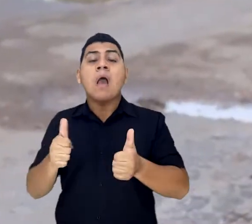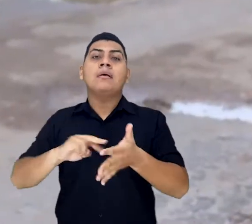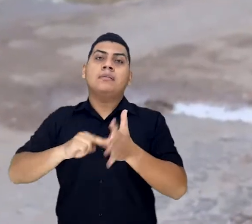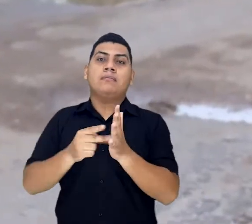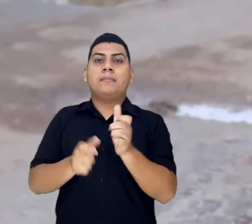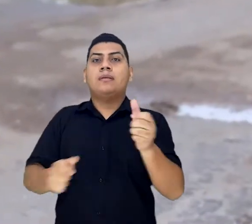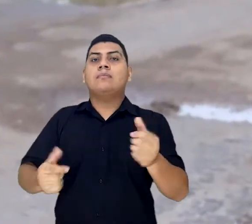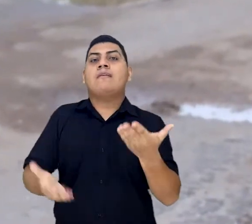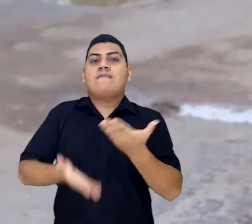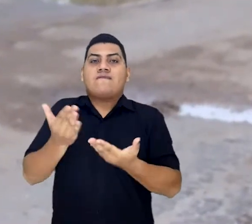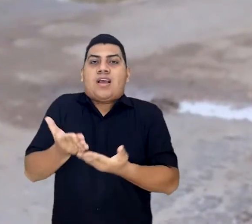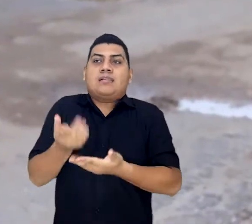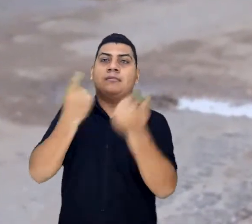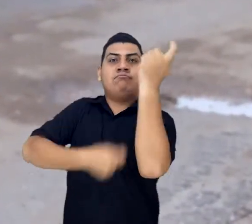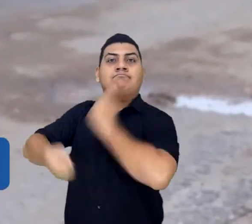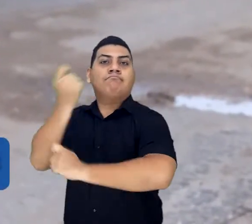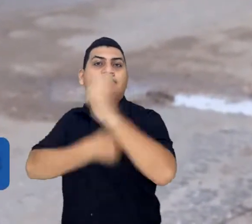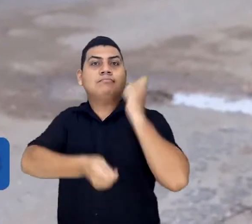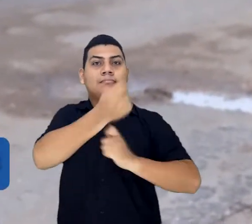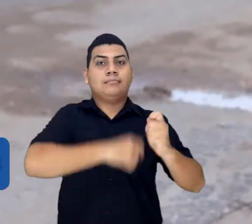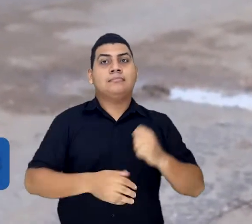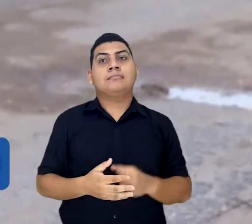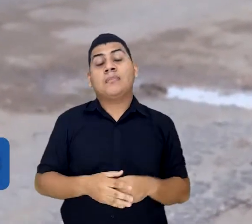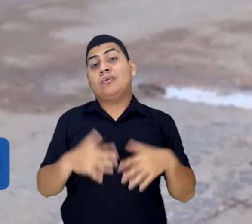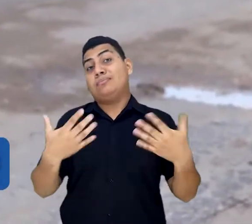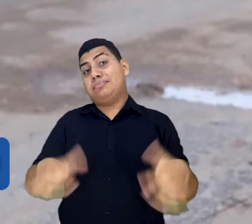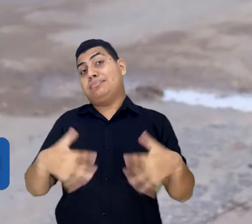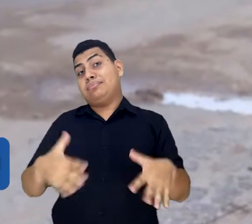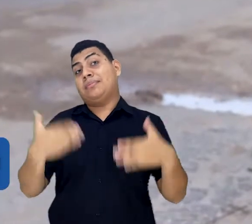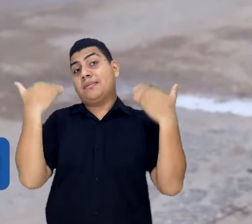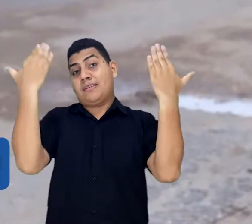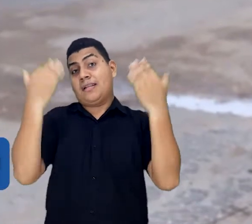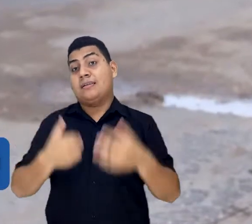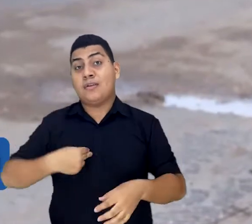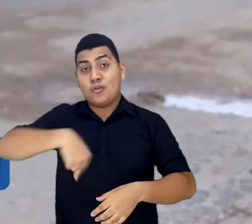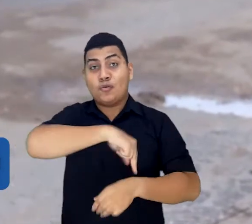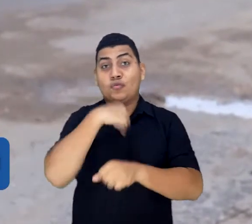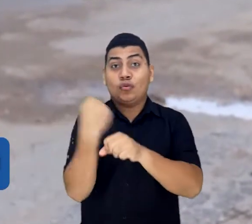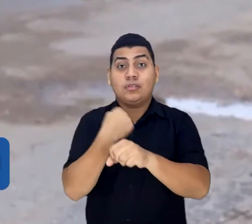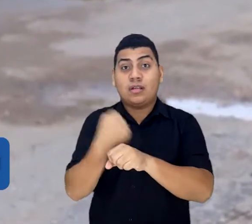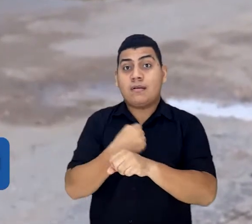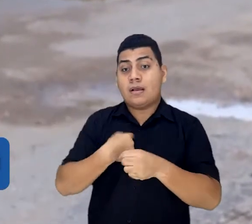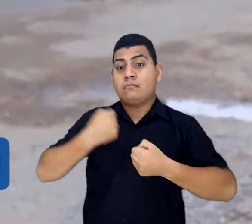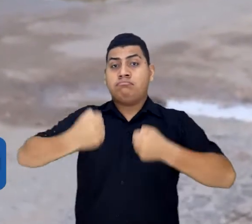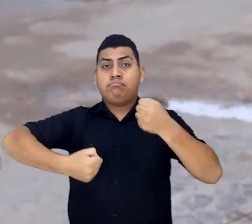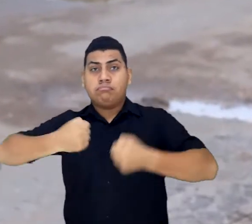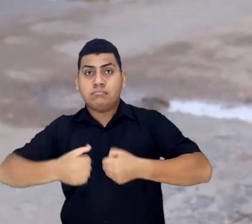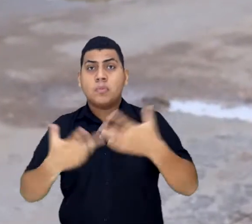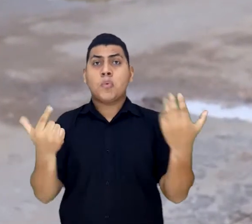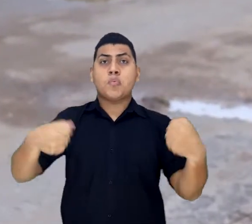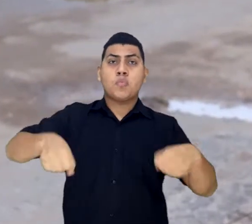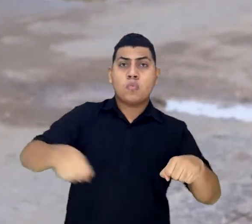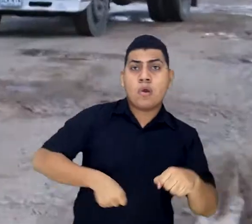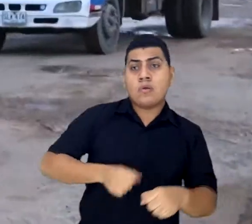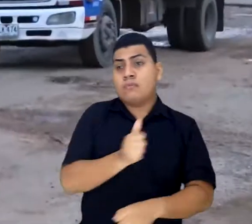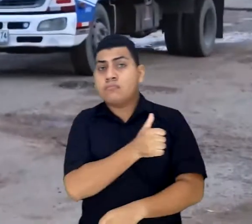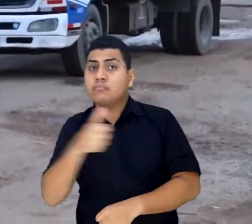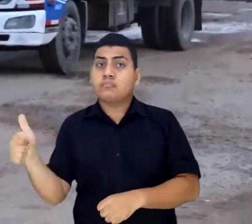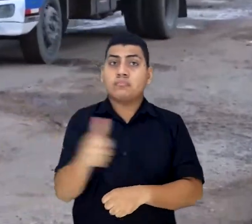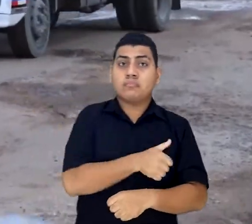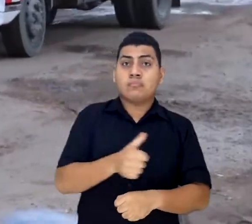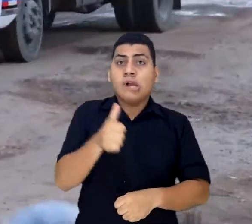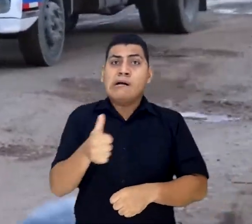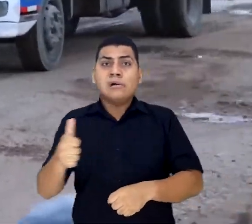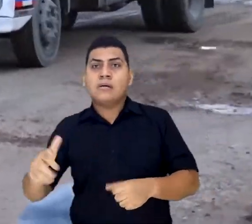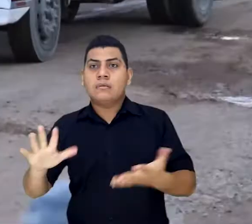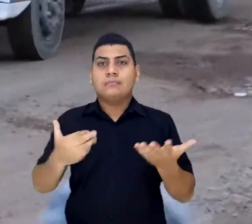muy maravilloso, muy me ha sonado porque para todos nosotros lo sirve, para los dueños de carros, dueños de motos y todo, para nosotros todo. El